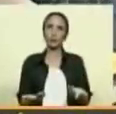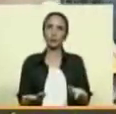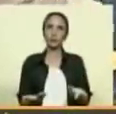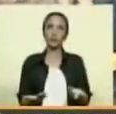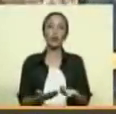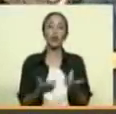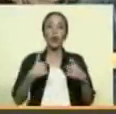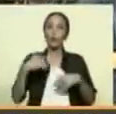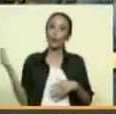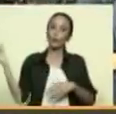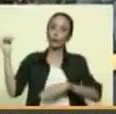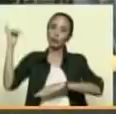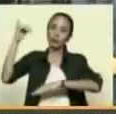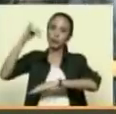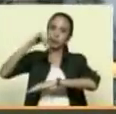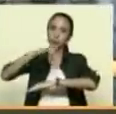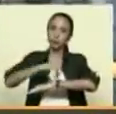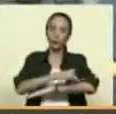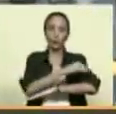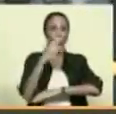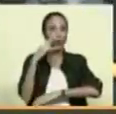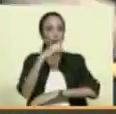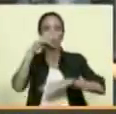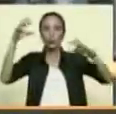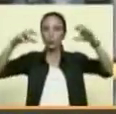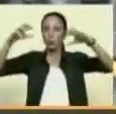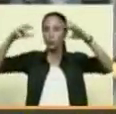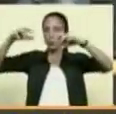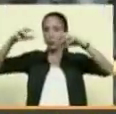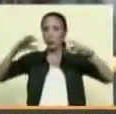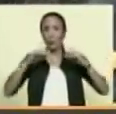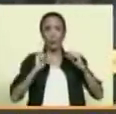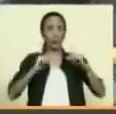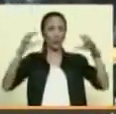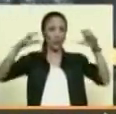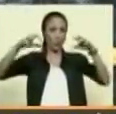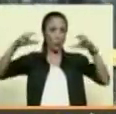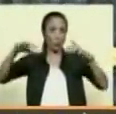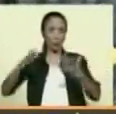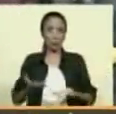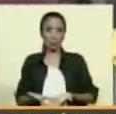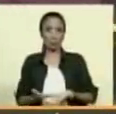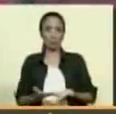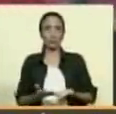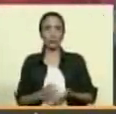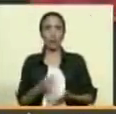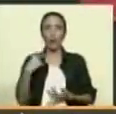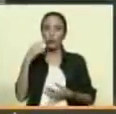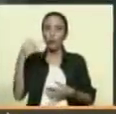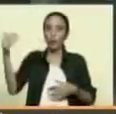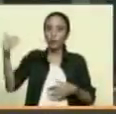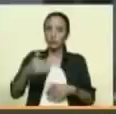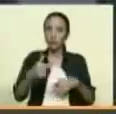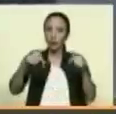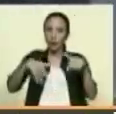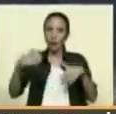Yo venía llegando a Barinas y lo que veía era lluvia, lluvia, lluvia. Y cuando llegué,